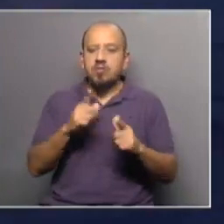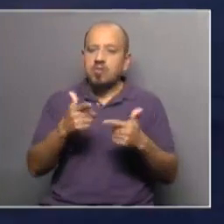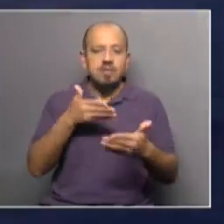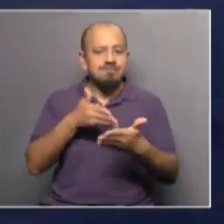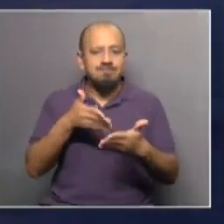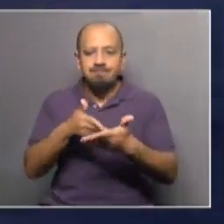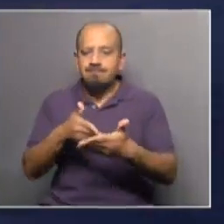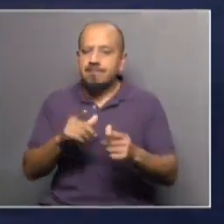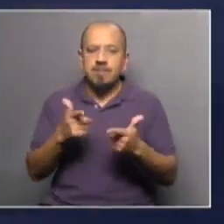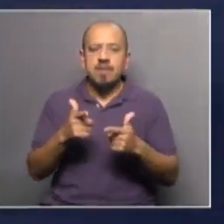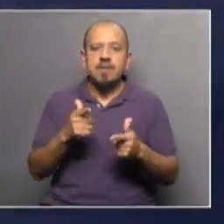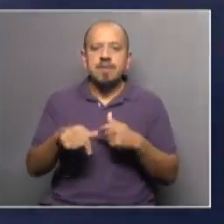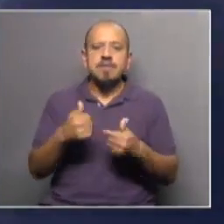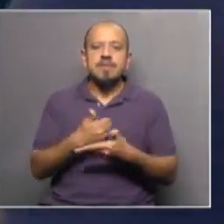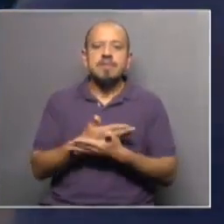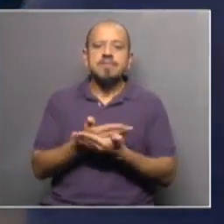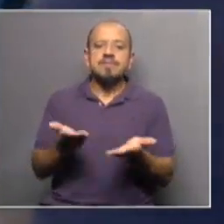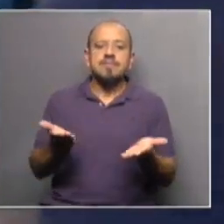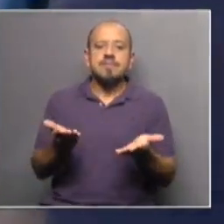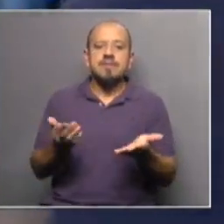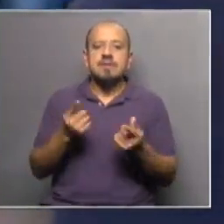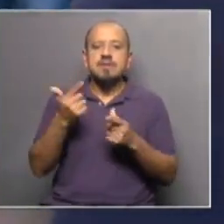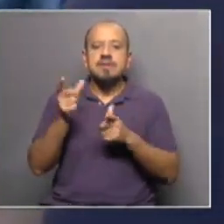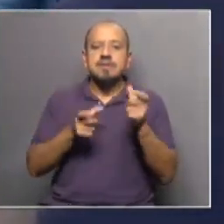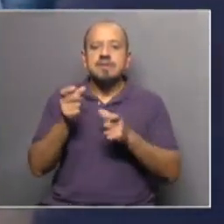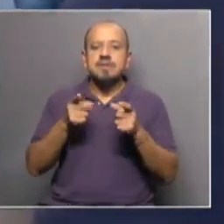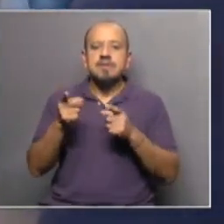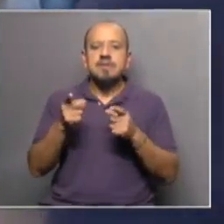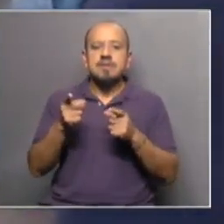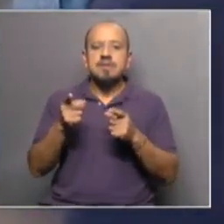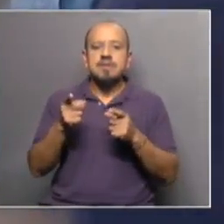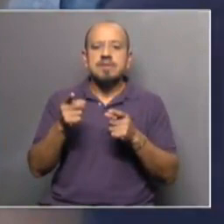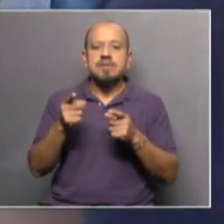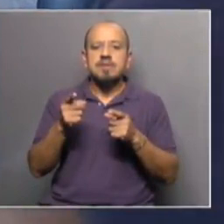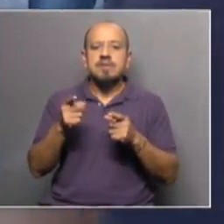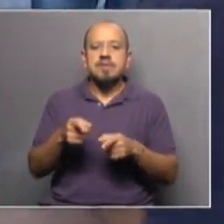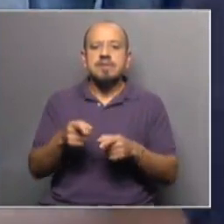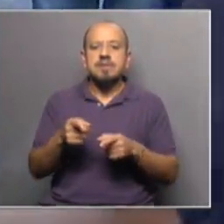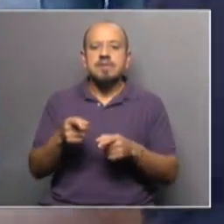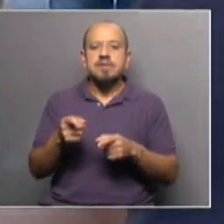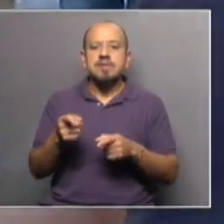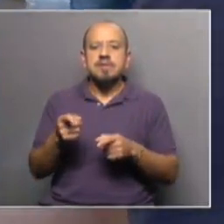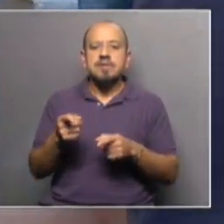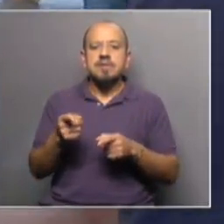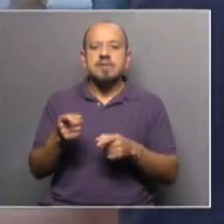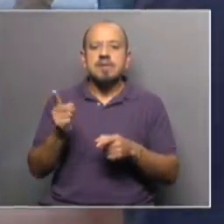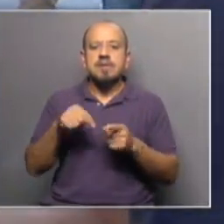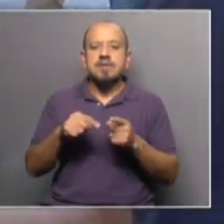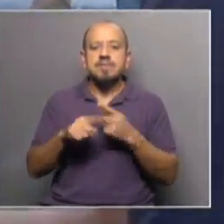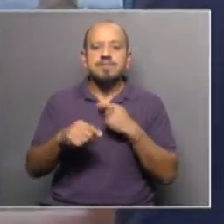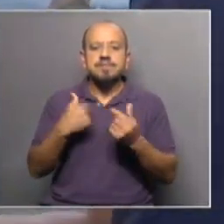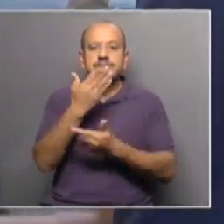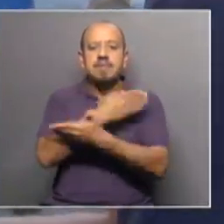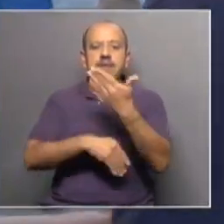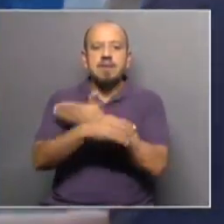que busca es mostrar a todas estas personas que vos ves acá, las que ves allá, que concurren a centros, ¿sí?, para personas con